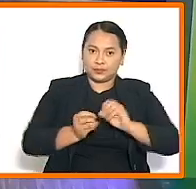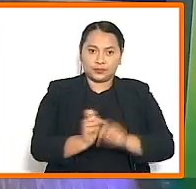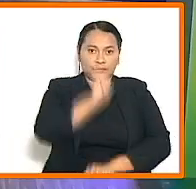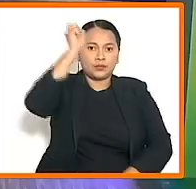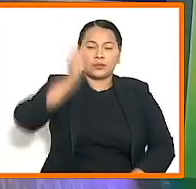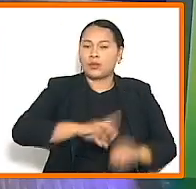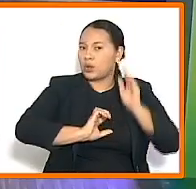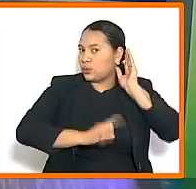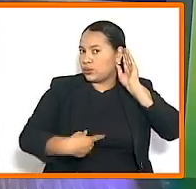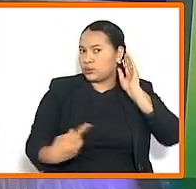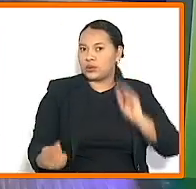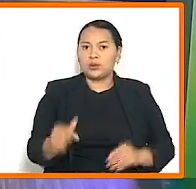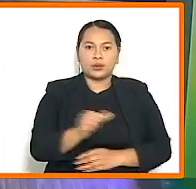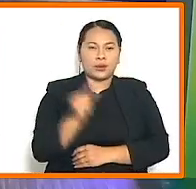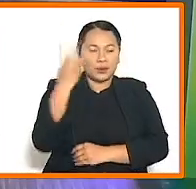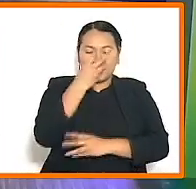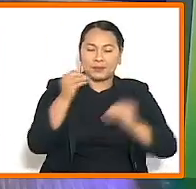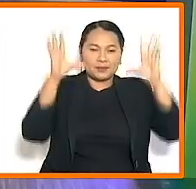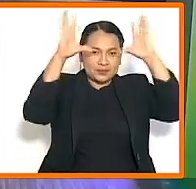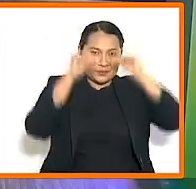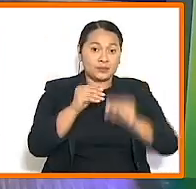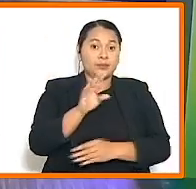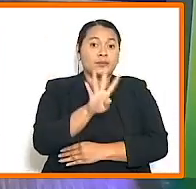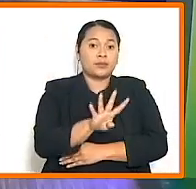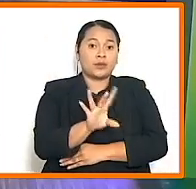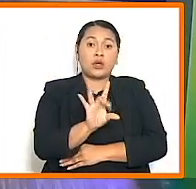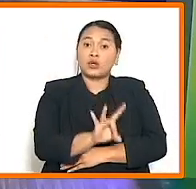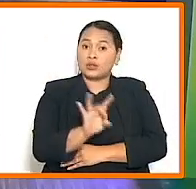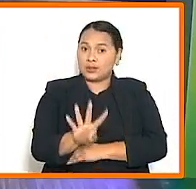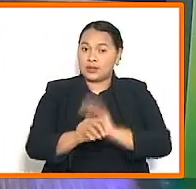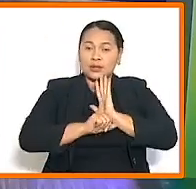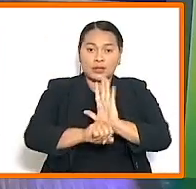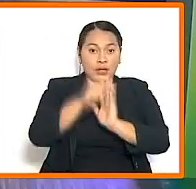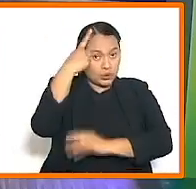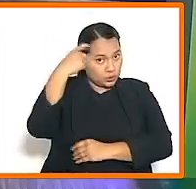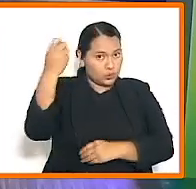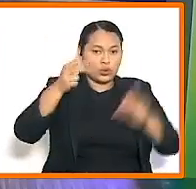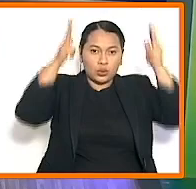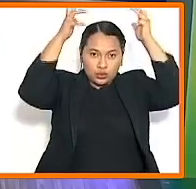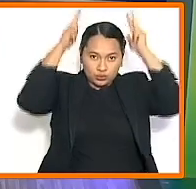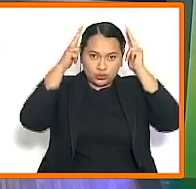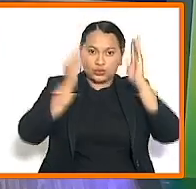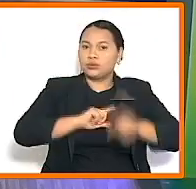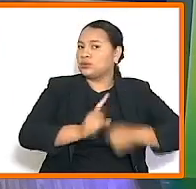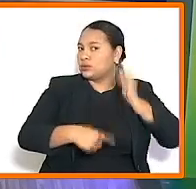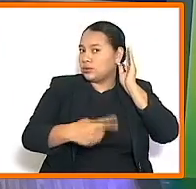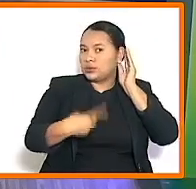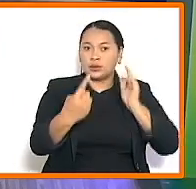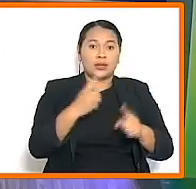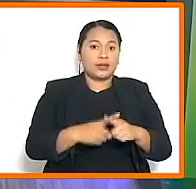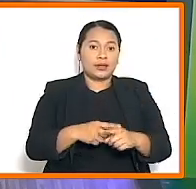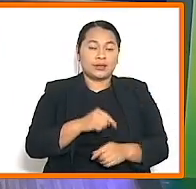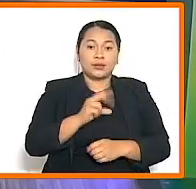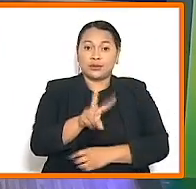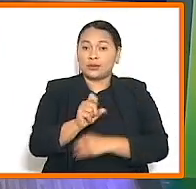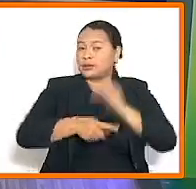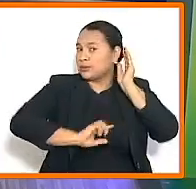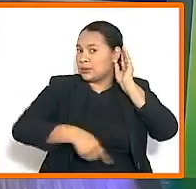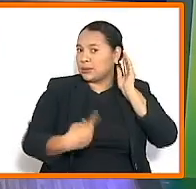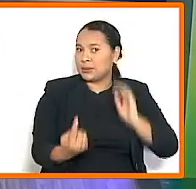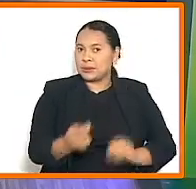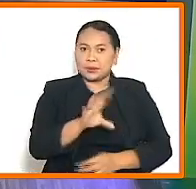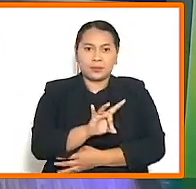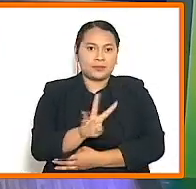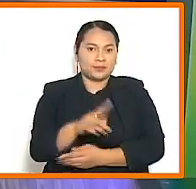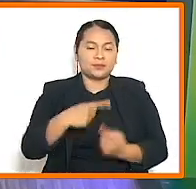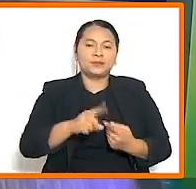número ganador para Diaria en esta linda noche es el 84 con su símbolo de sueños corona. Para Multi-X, 2X. Y para más 1, 84